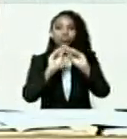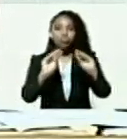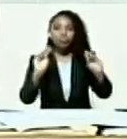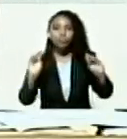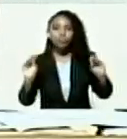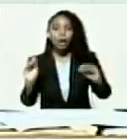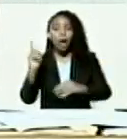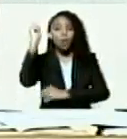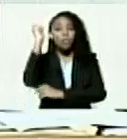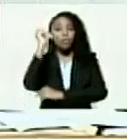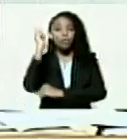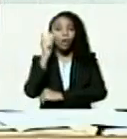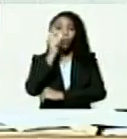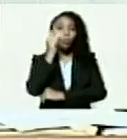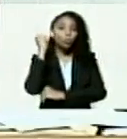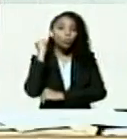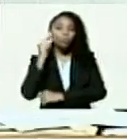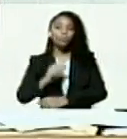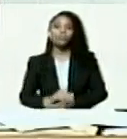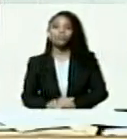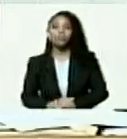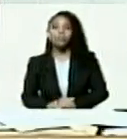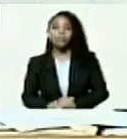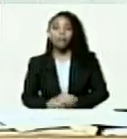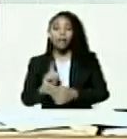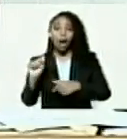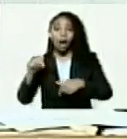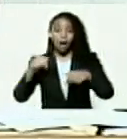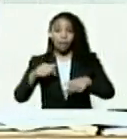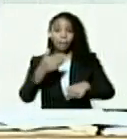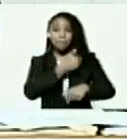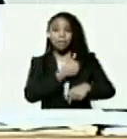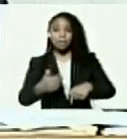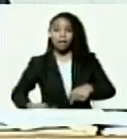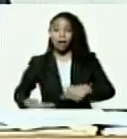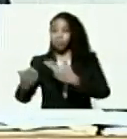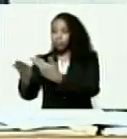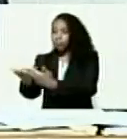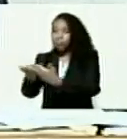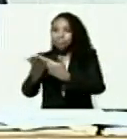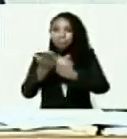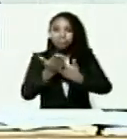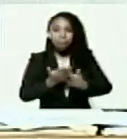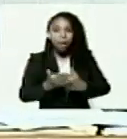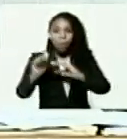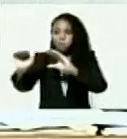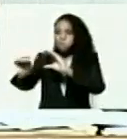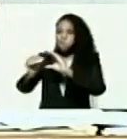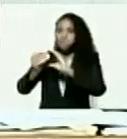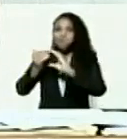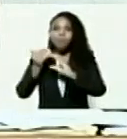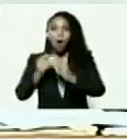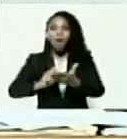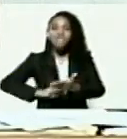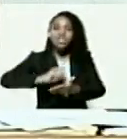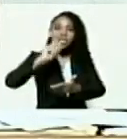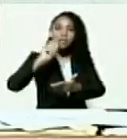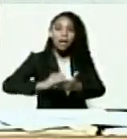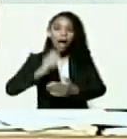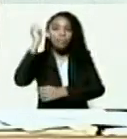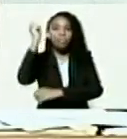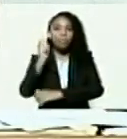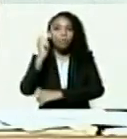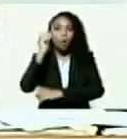las diputadas y diputados que esta presidencia ha recibido una misiva firmada por el